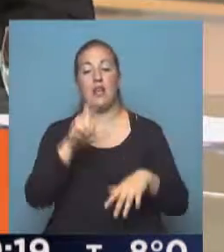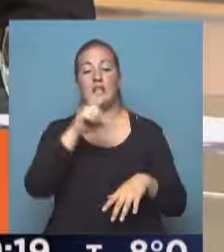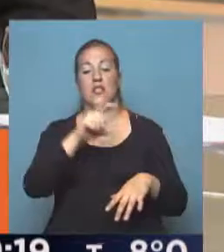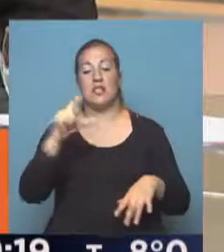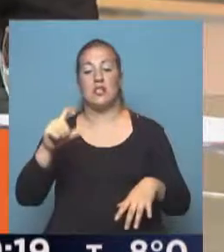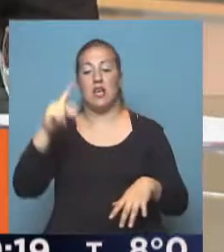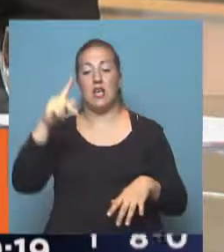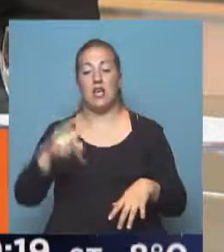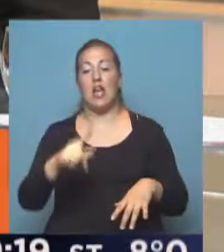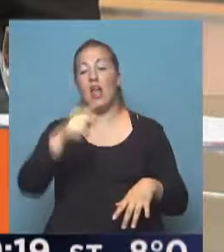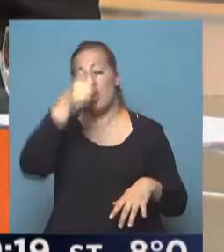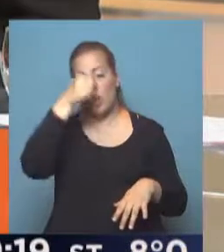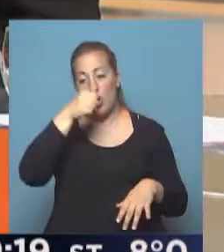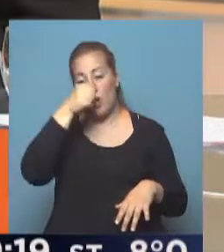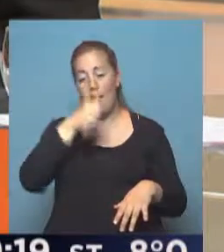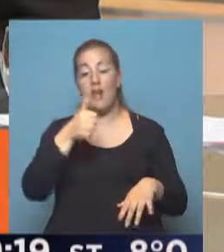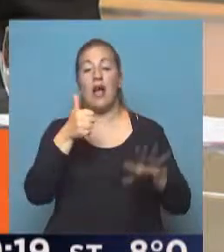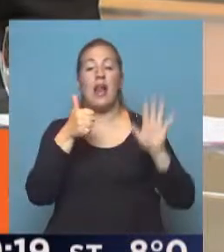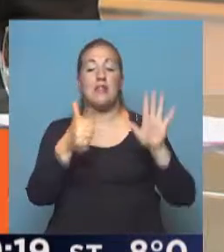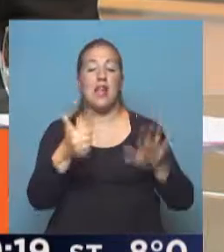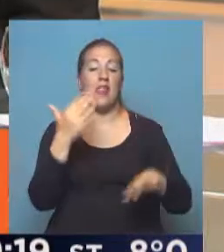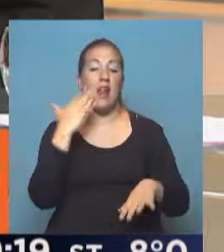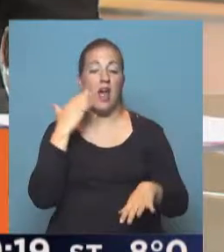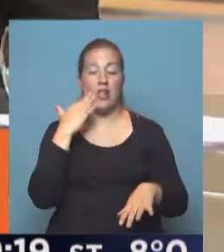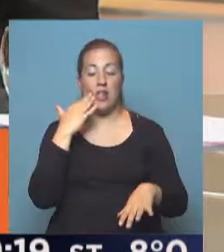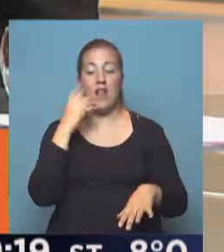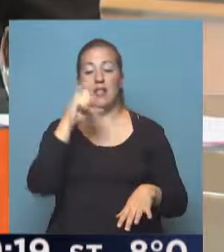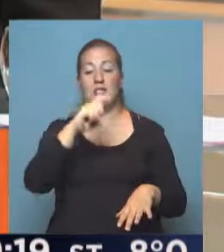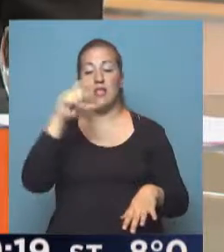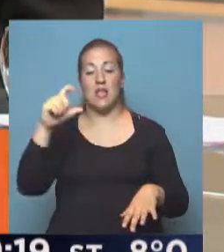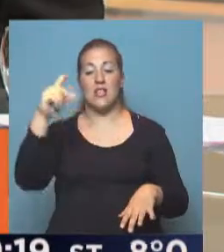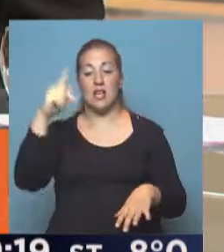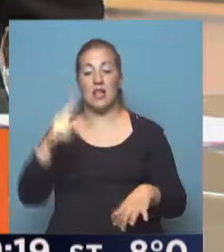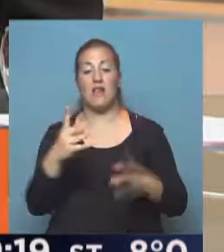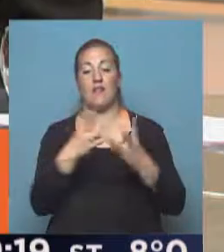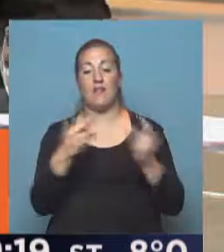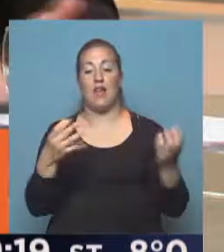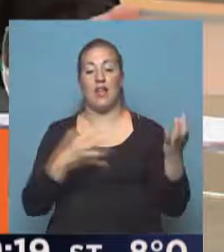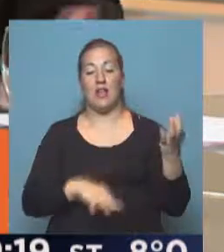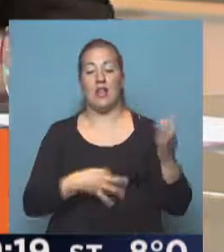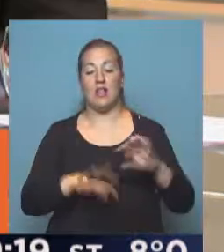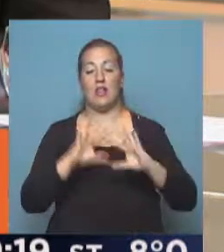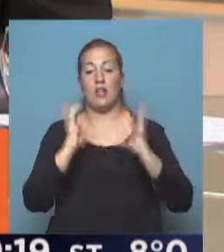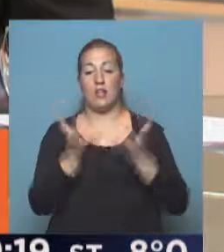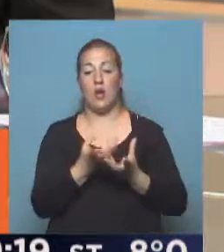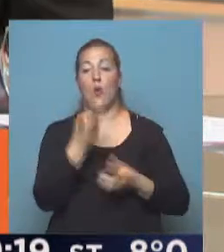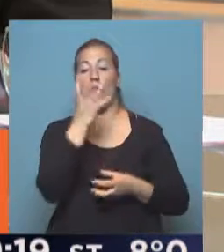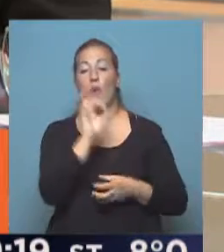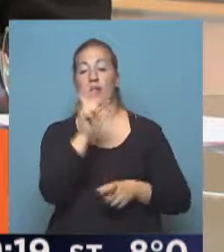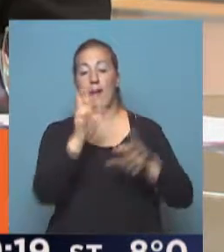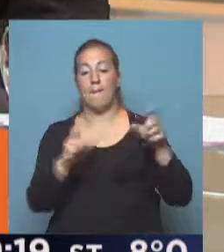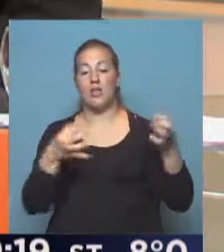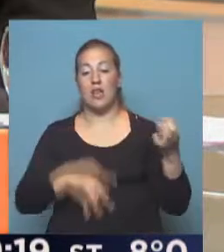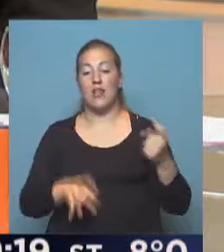recuerdo va a ser el domingo a las 18 horas en el cs acá el cierre de guitarras del mundo 40 guitarristas al